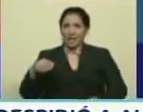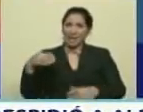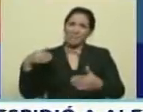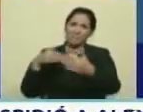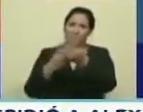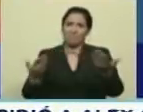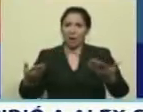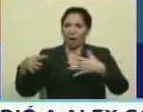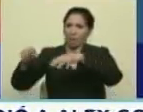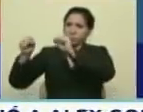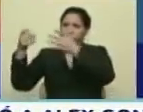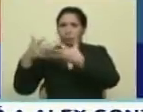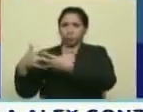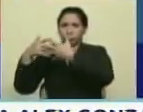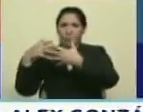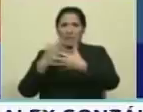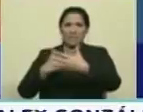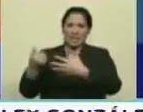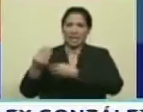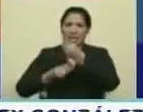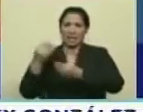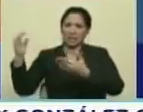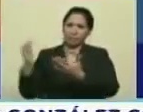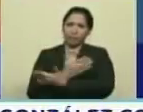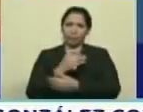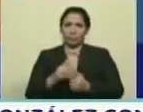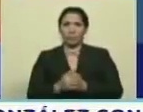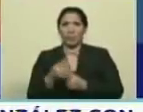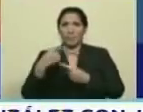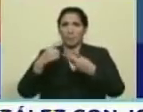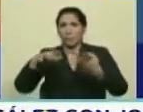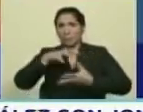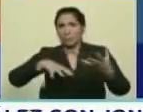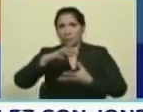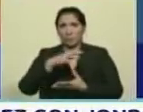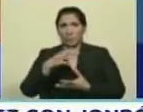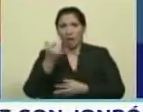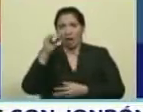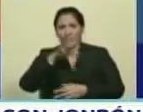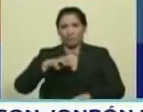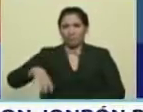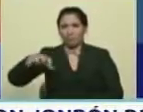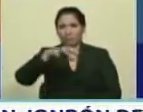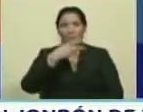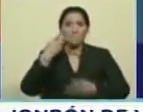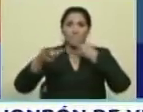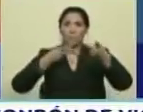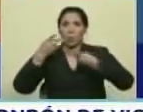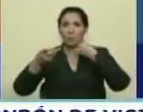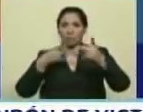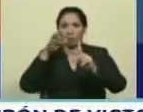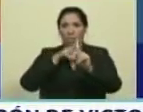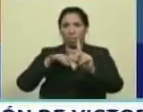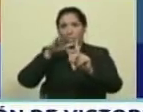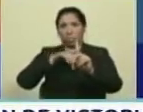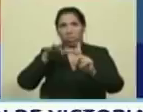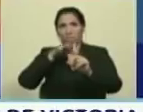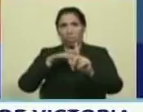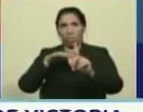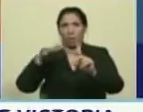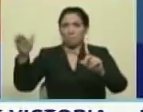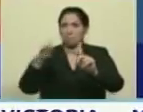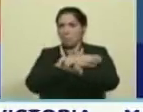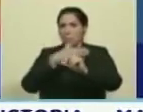intentan reinstaurar, con las nefastas consecuencias que tuvieron para nuestra región, las políticas de chantaje, humillación